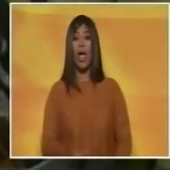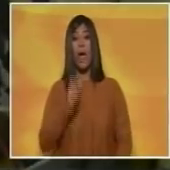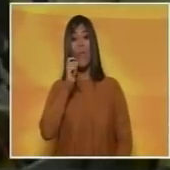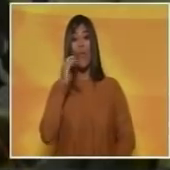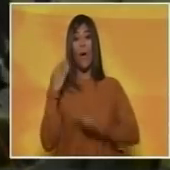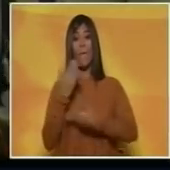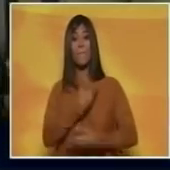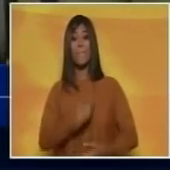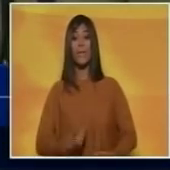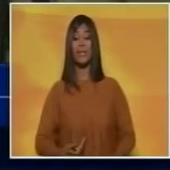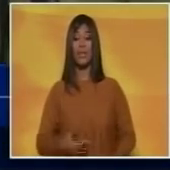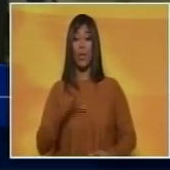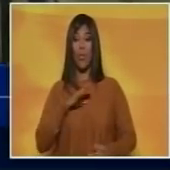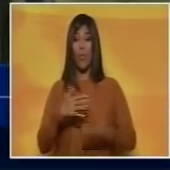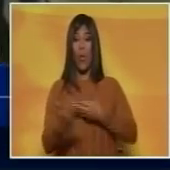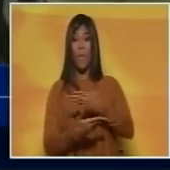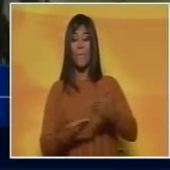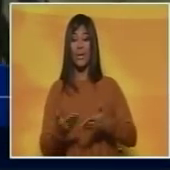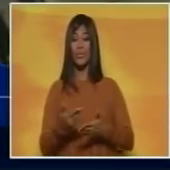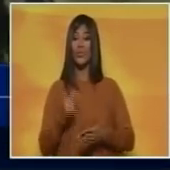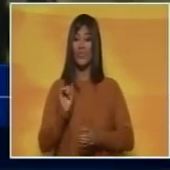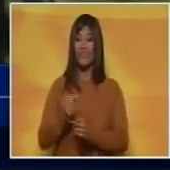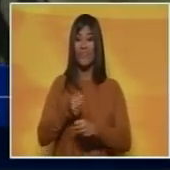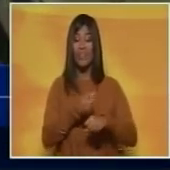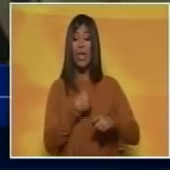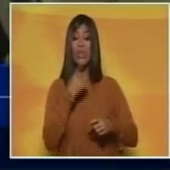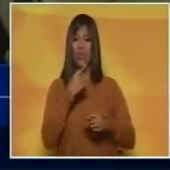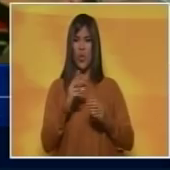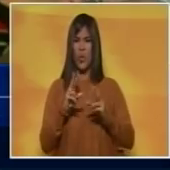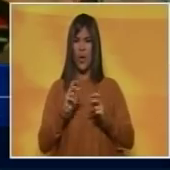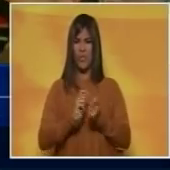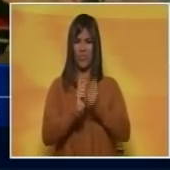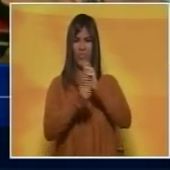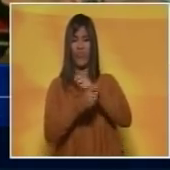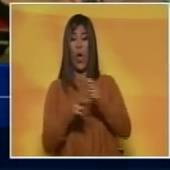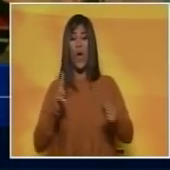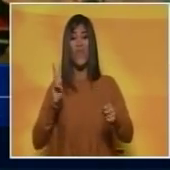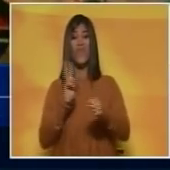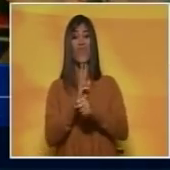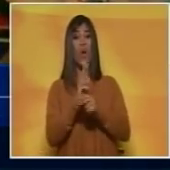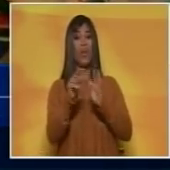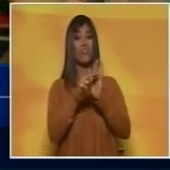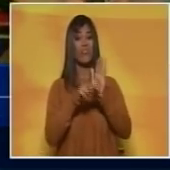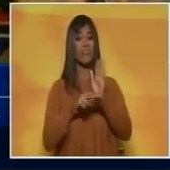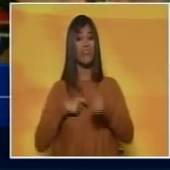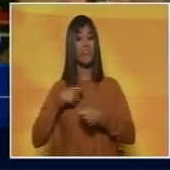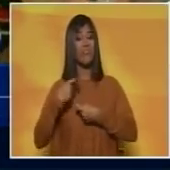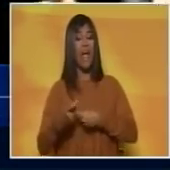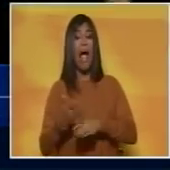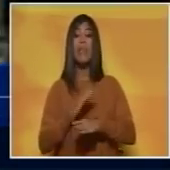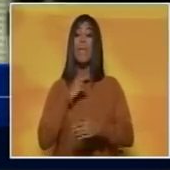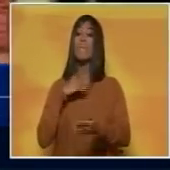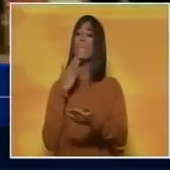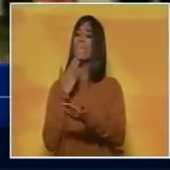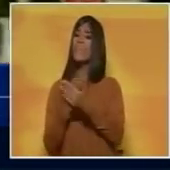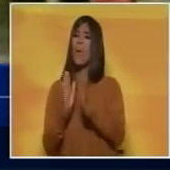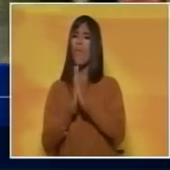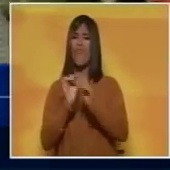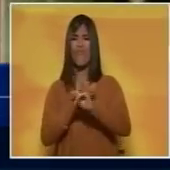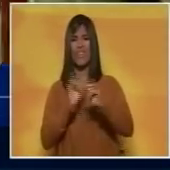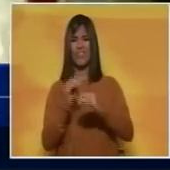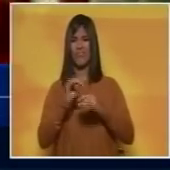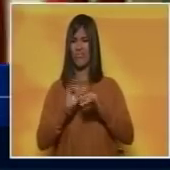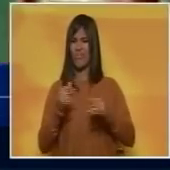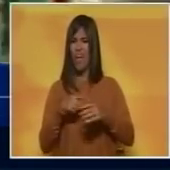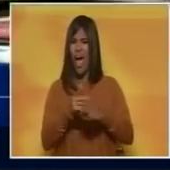Pérez, presidenta de la Cámara de Comercio de Tucupita, señaló que esta modificación viola los principios tributarios, por lo que exige su derogación.